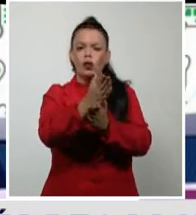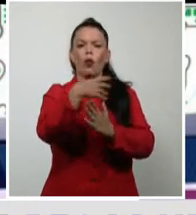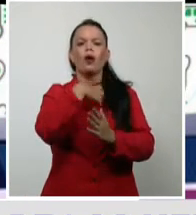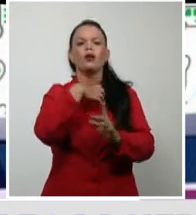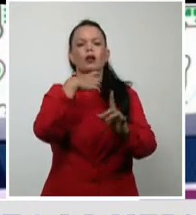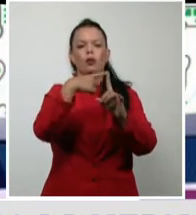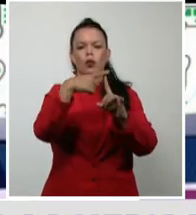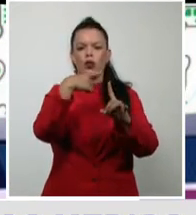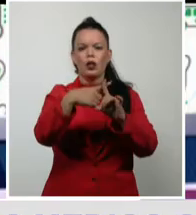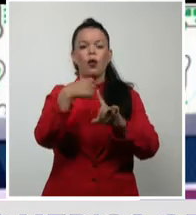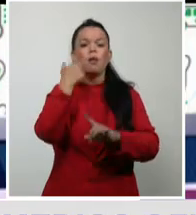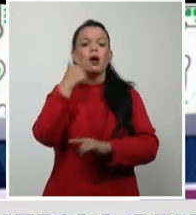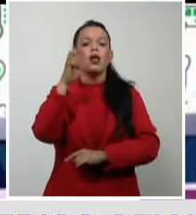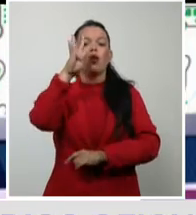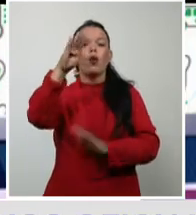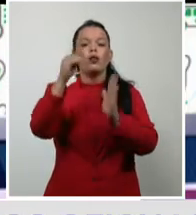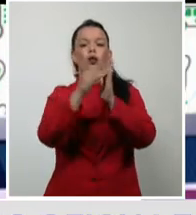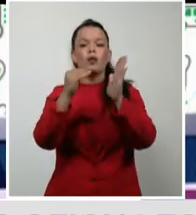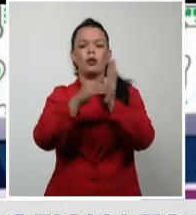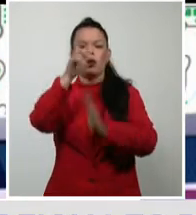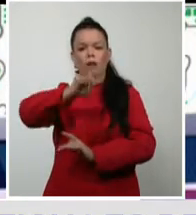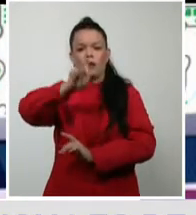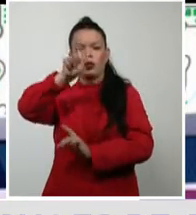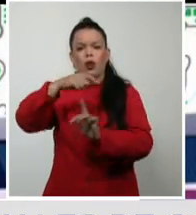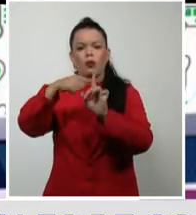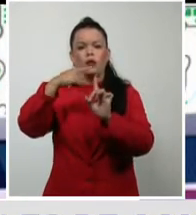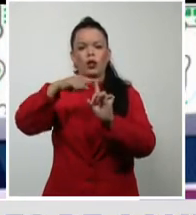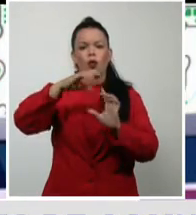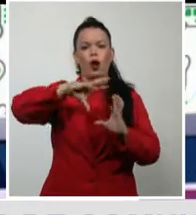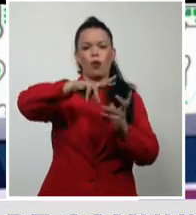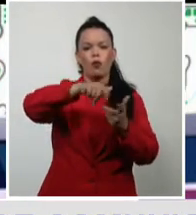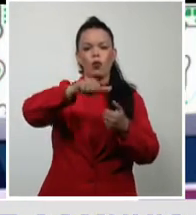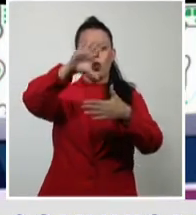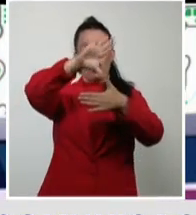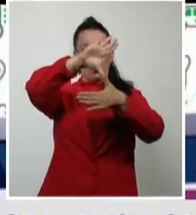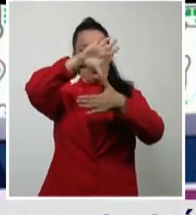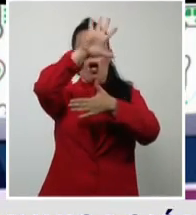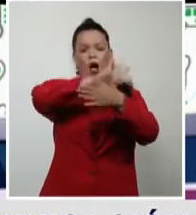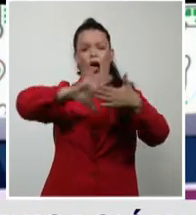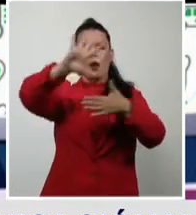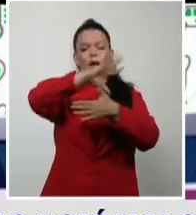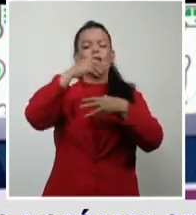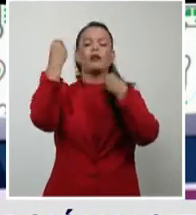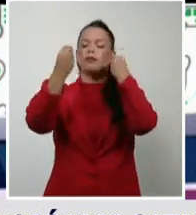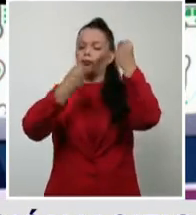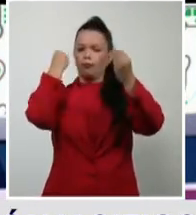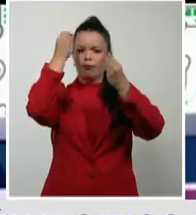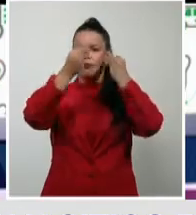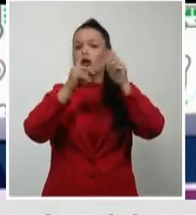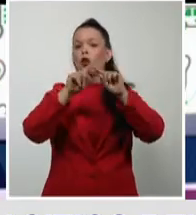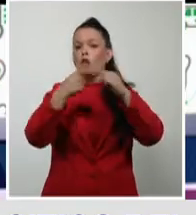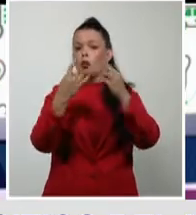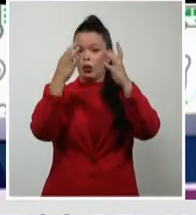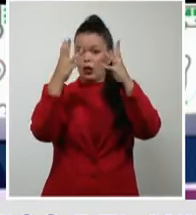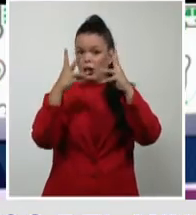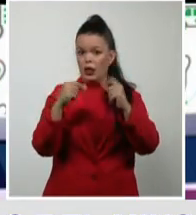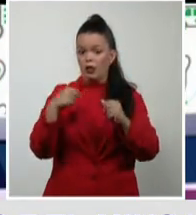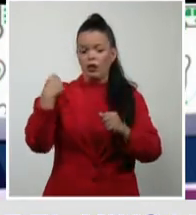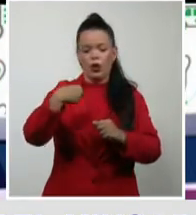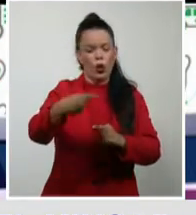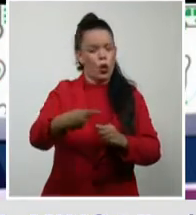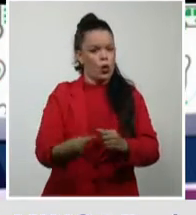4 millones de contagiados en el mundo. Las Américas también preocupa por el número cada día más elevado